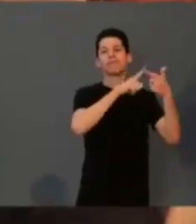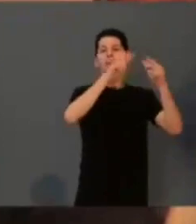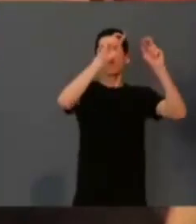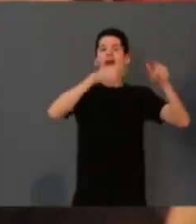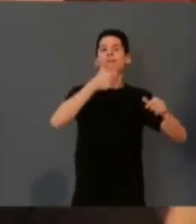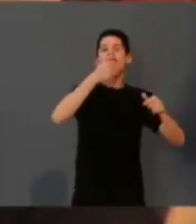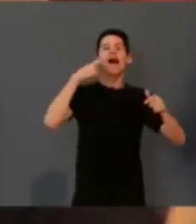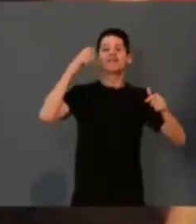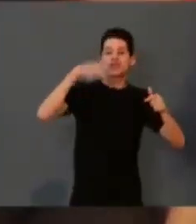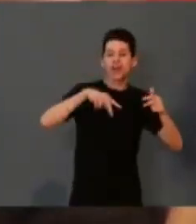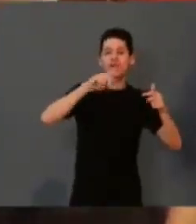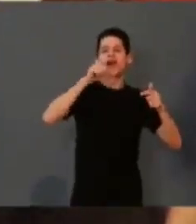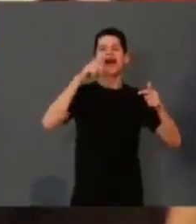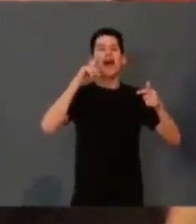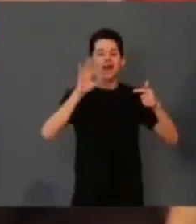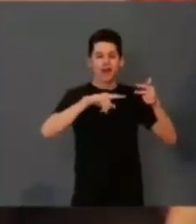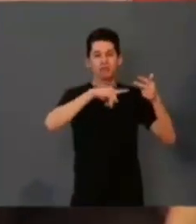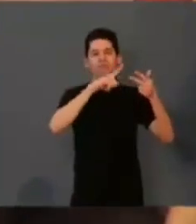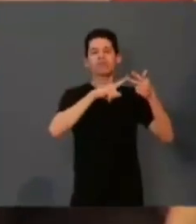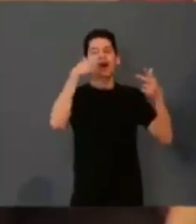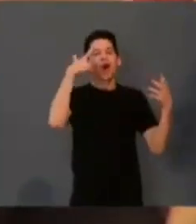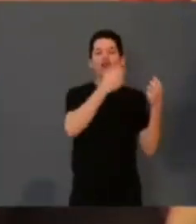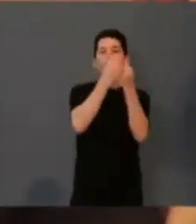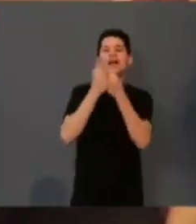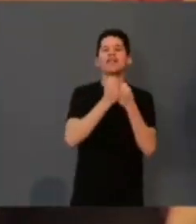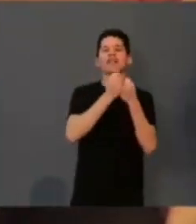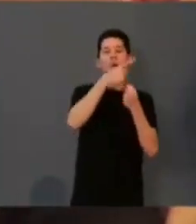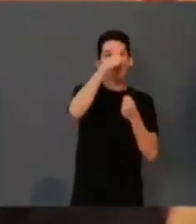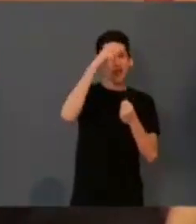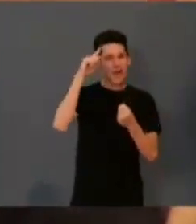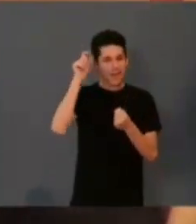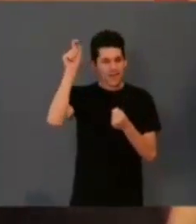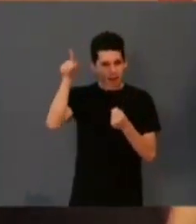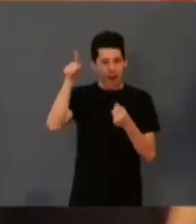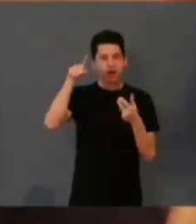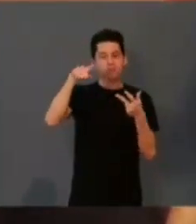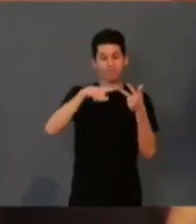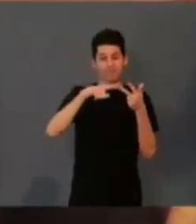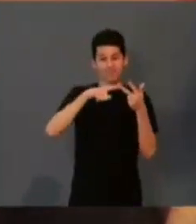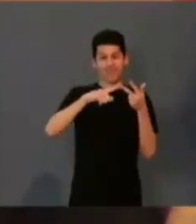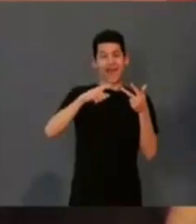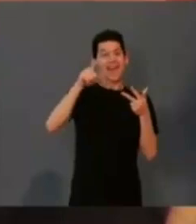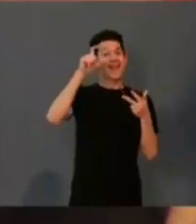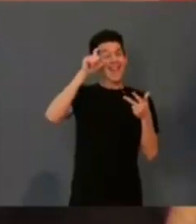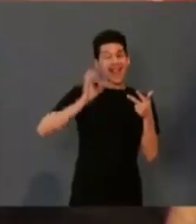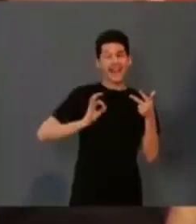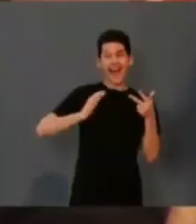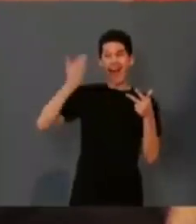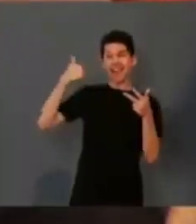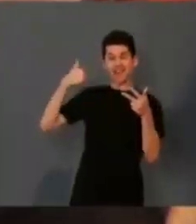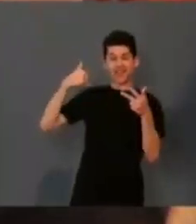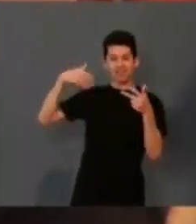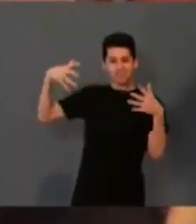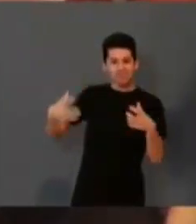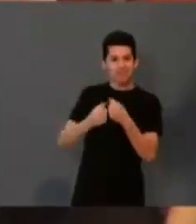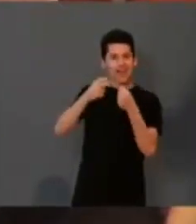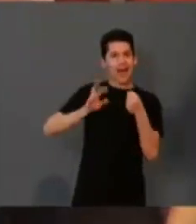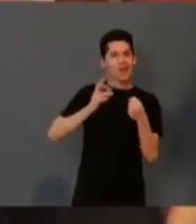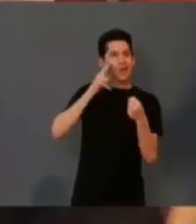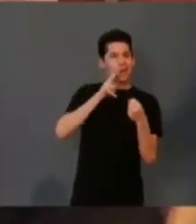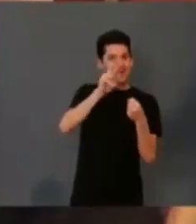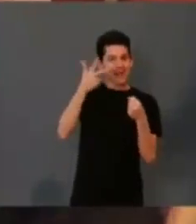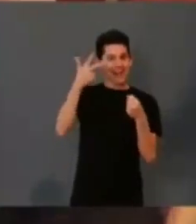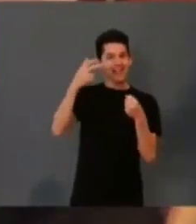el consenso de Montevideo Y hay muchos cumpleaños este año y que cumple diez años el consenso en 2023 entonces